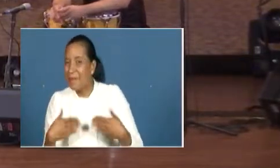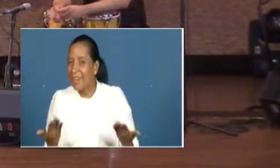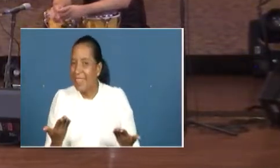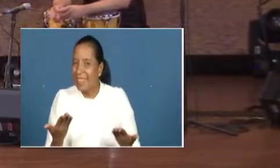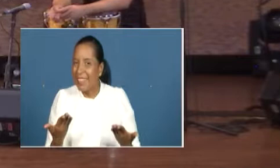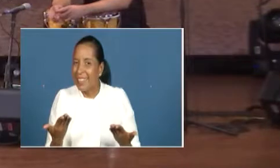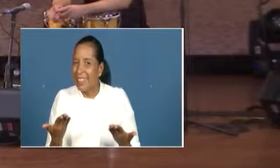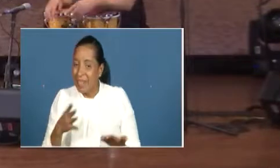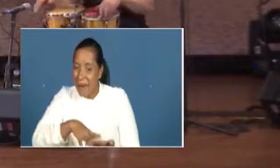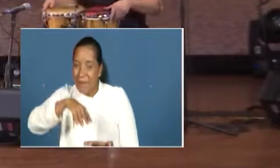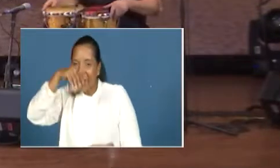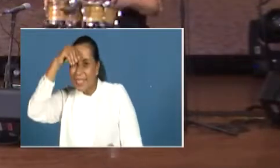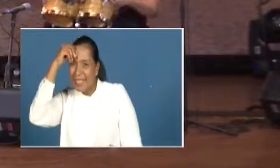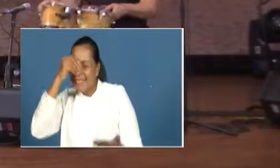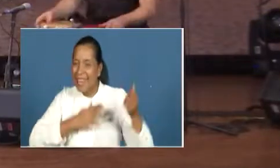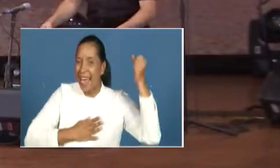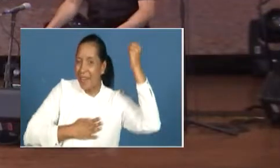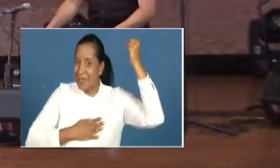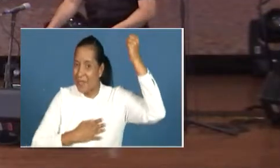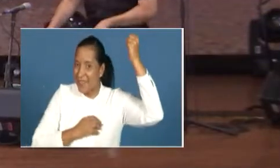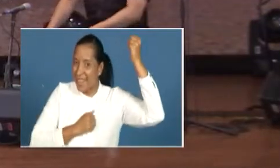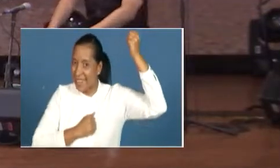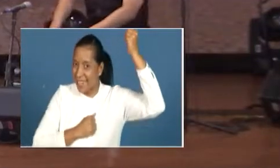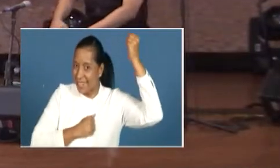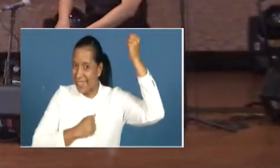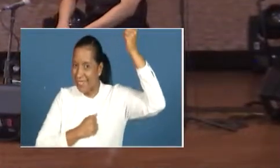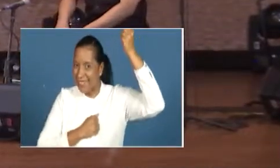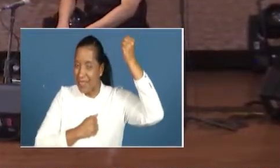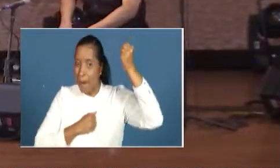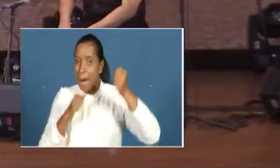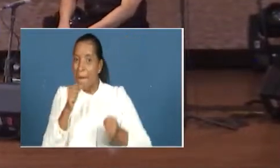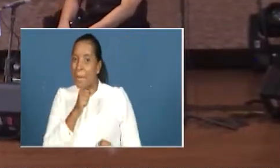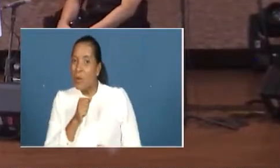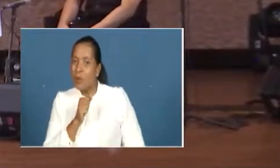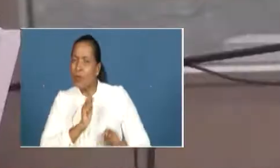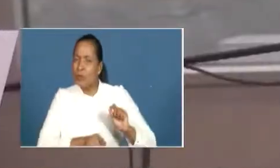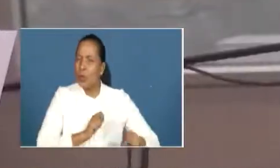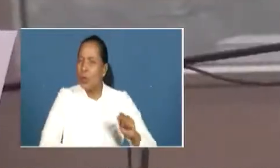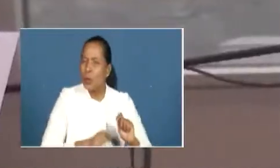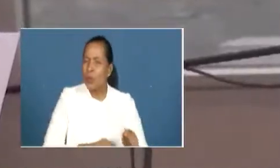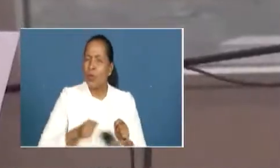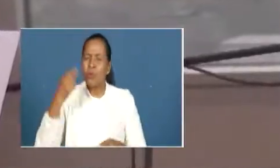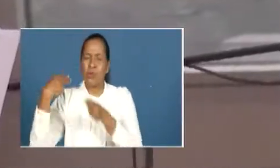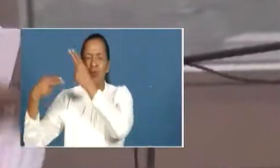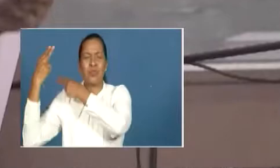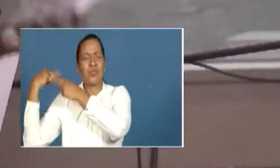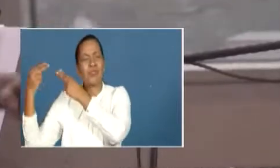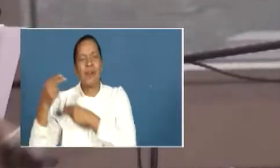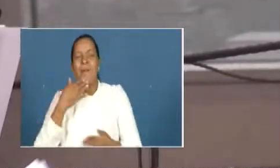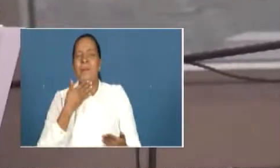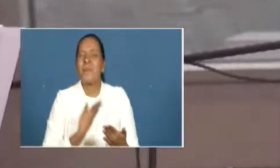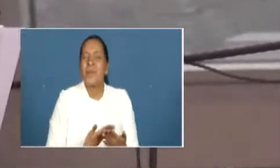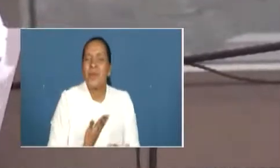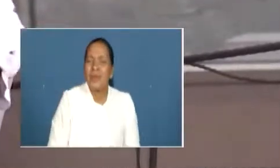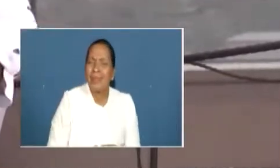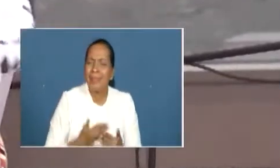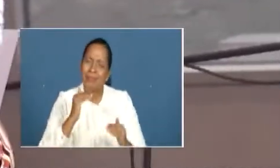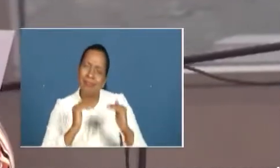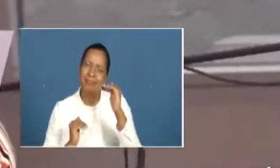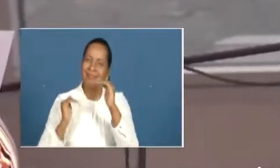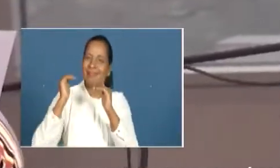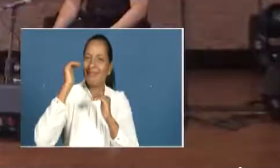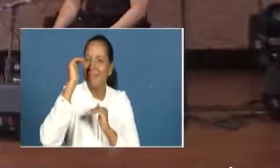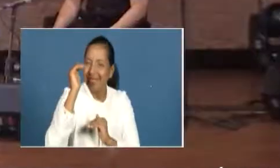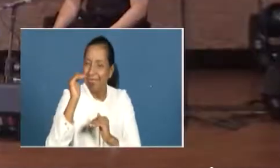a valorar. Tenemos músicos de mucho profile, de mucho nivel, y